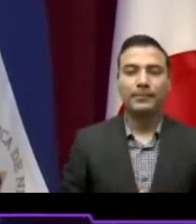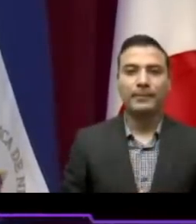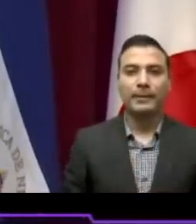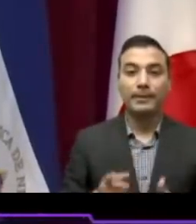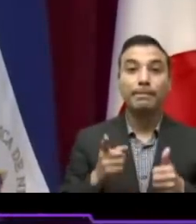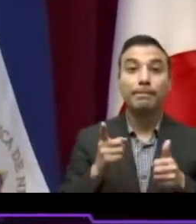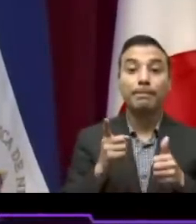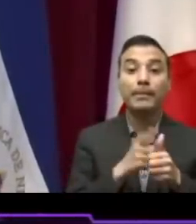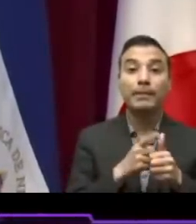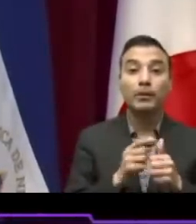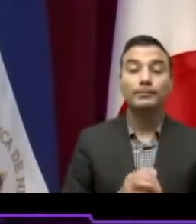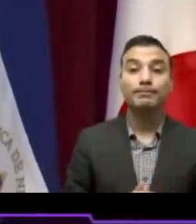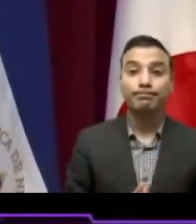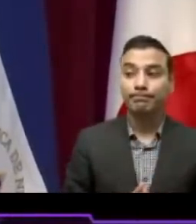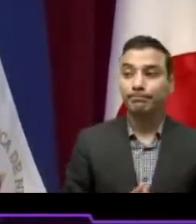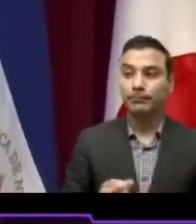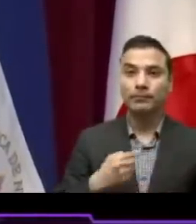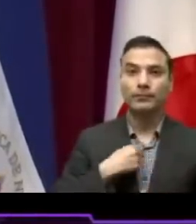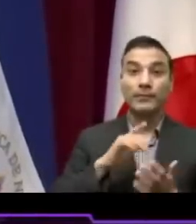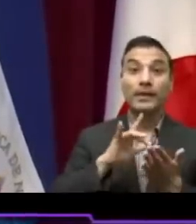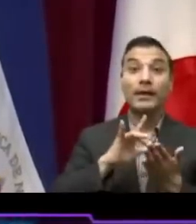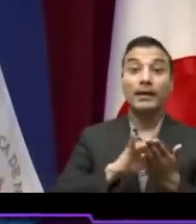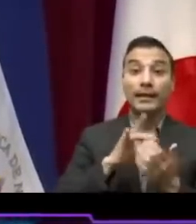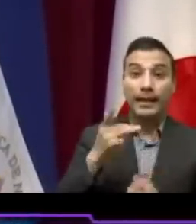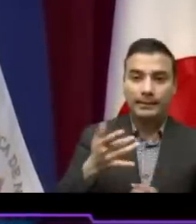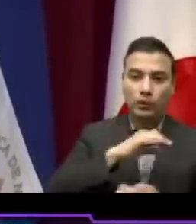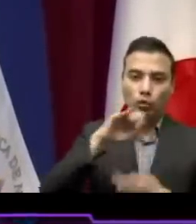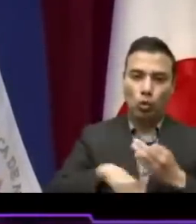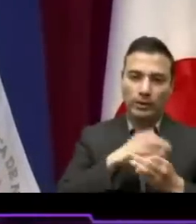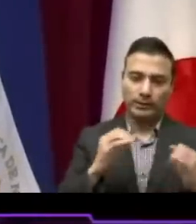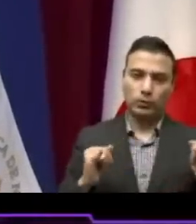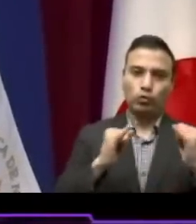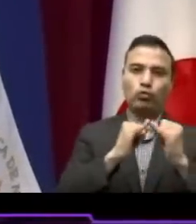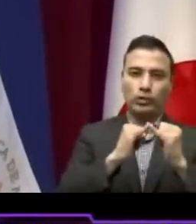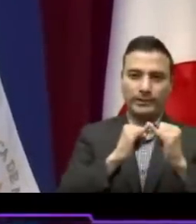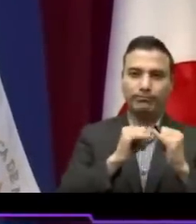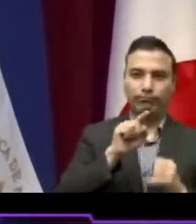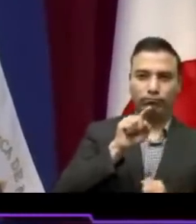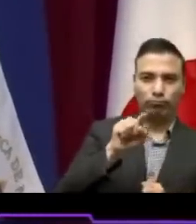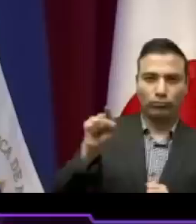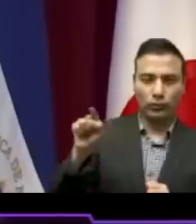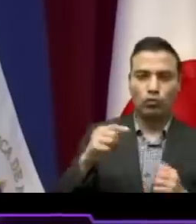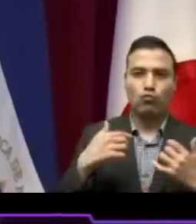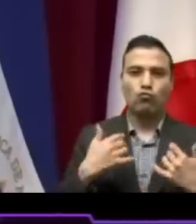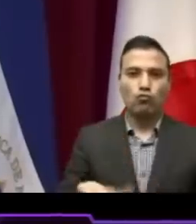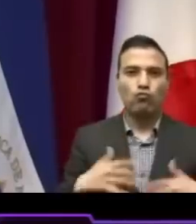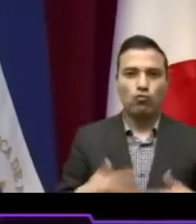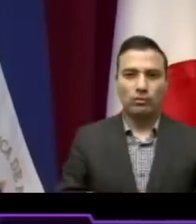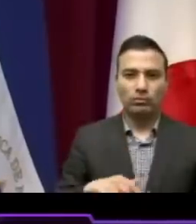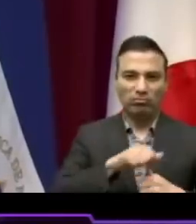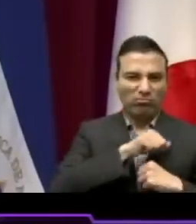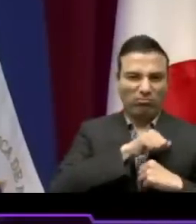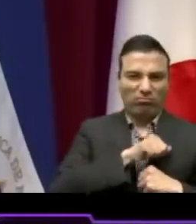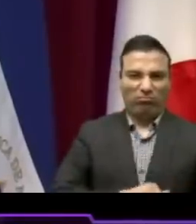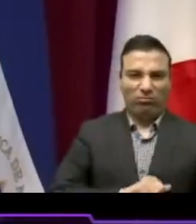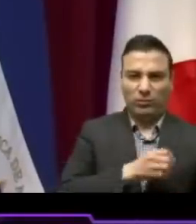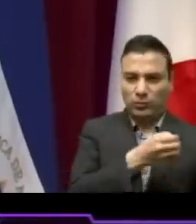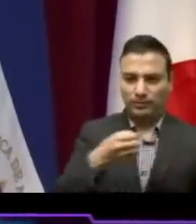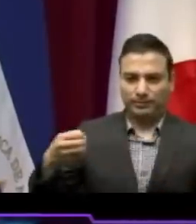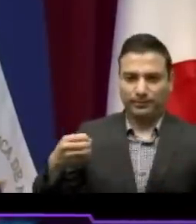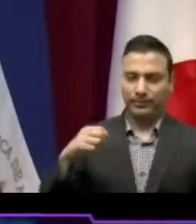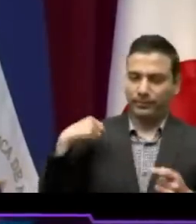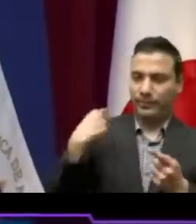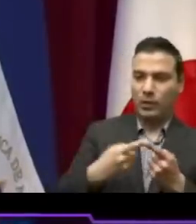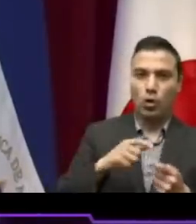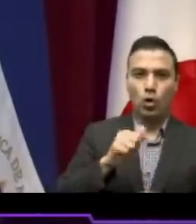agradecer a todas las instituciones que confluyeron e hicieron posible esta onceava edición